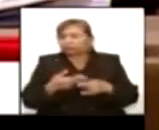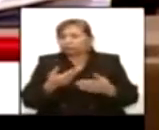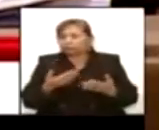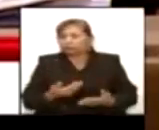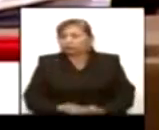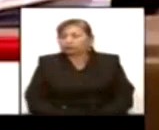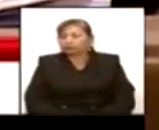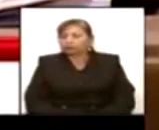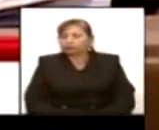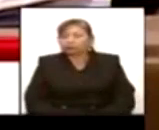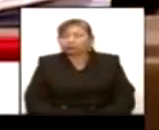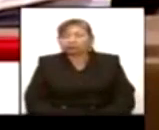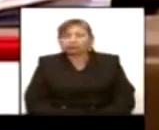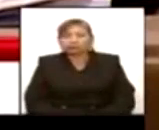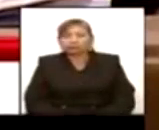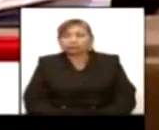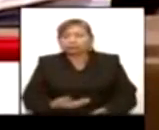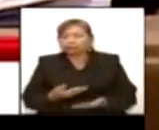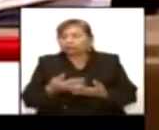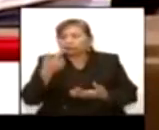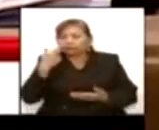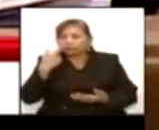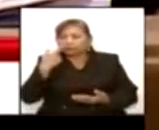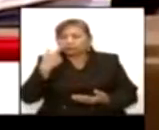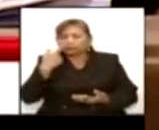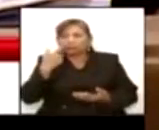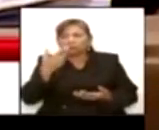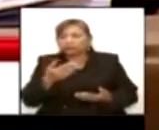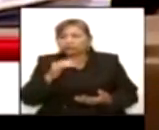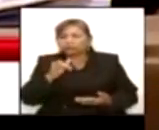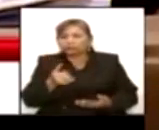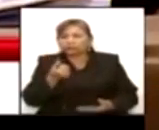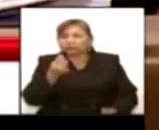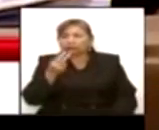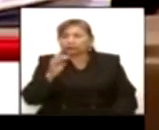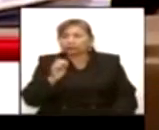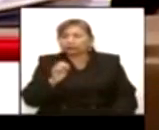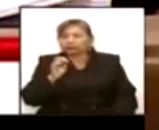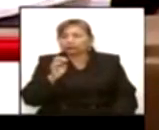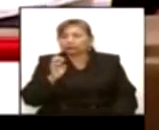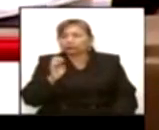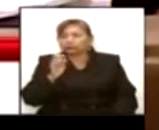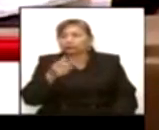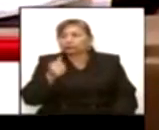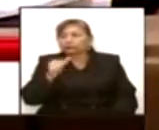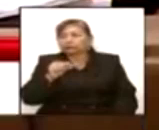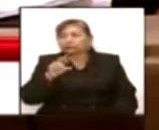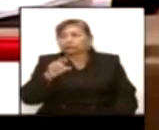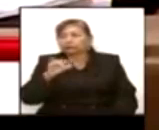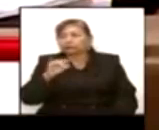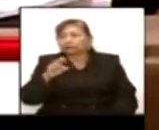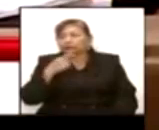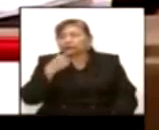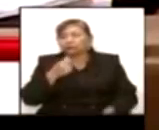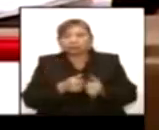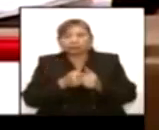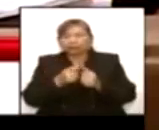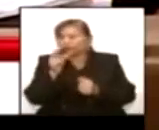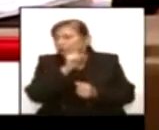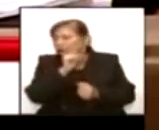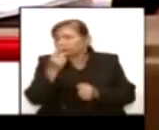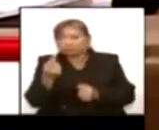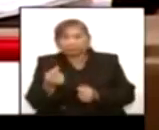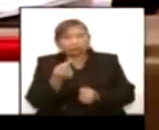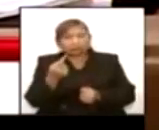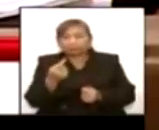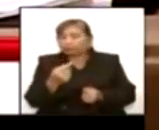señor congresista, el nombre del presunto agresor, se llama Javier Enrique Aguirre, y hemos hecho el seguimiento del caso, no solamente